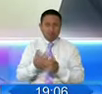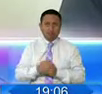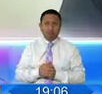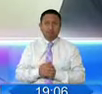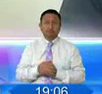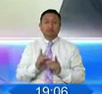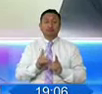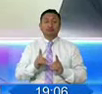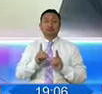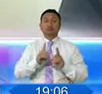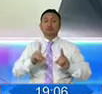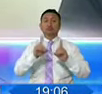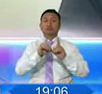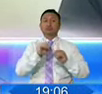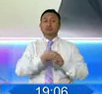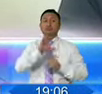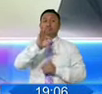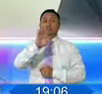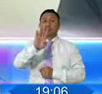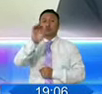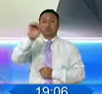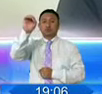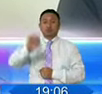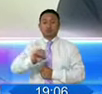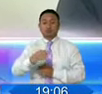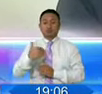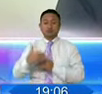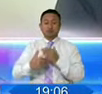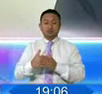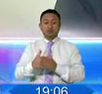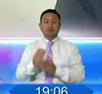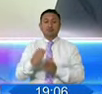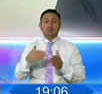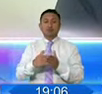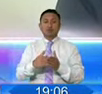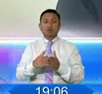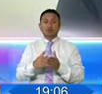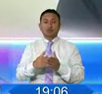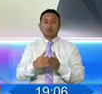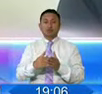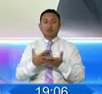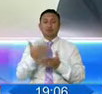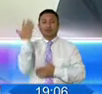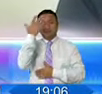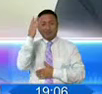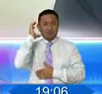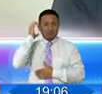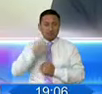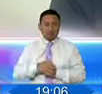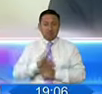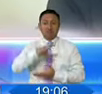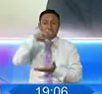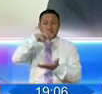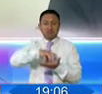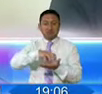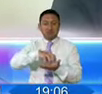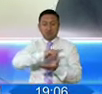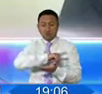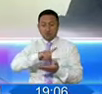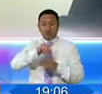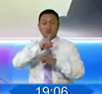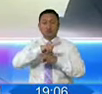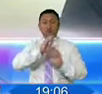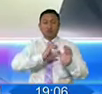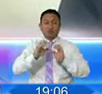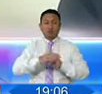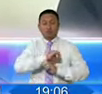muestran que el 94% de los procesos son en contra de medios privados y que el Estado, a través de la superintendencia